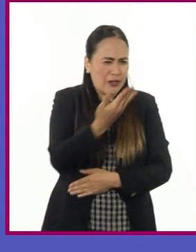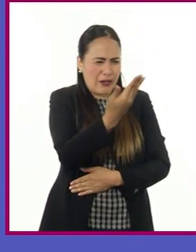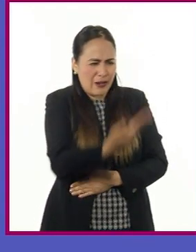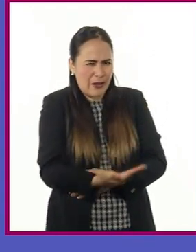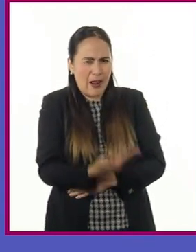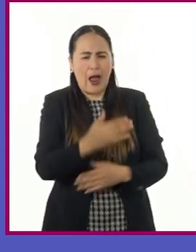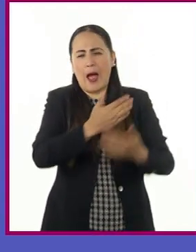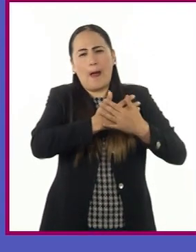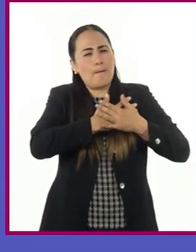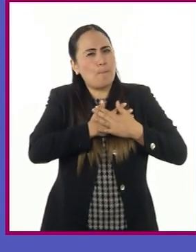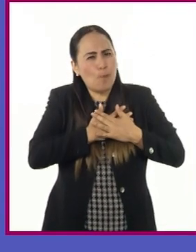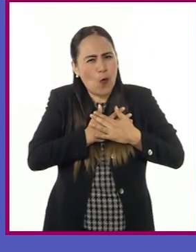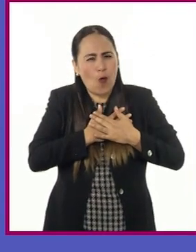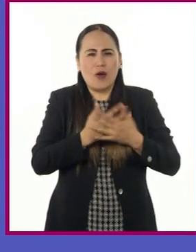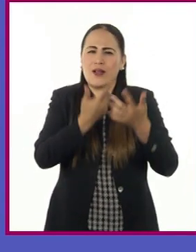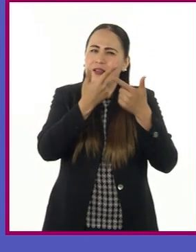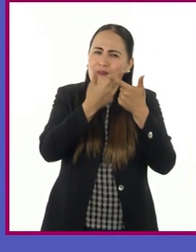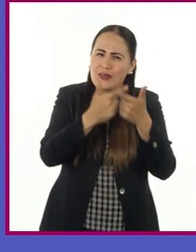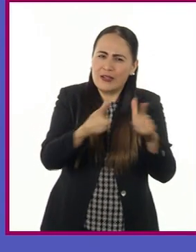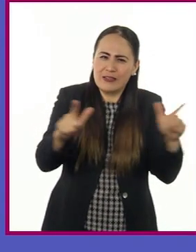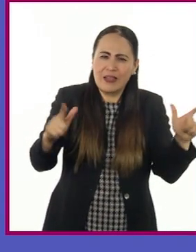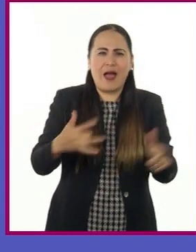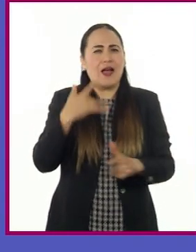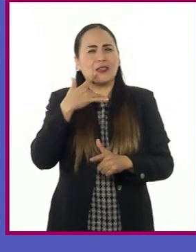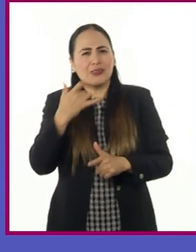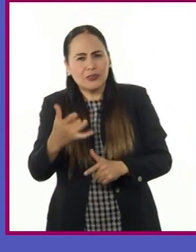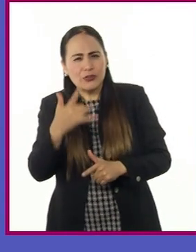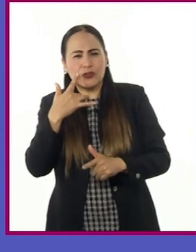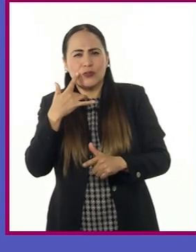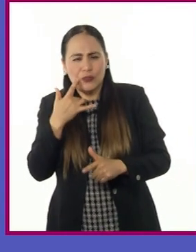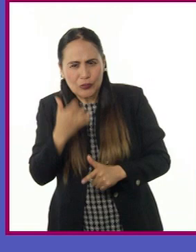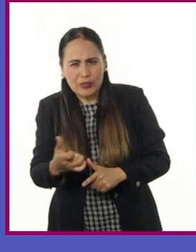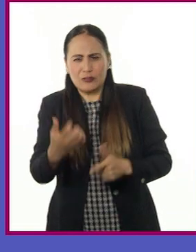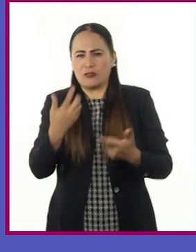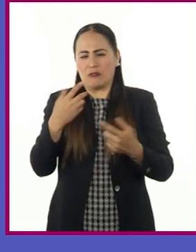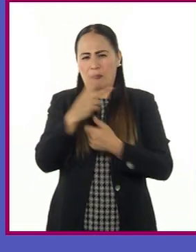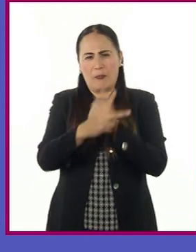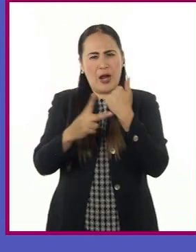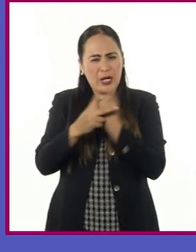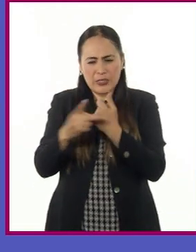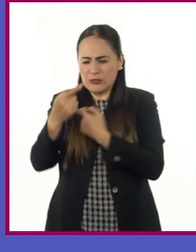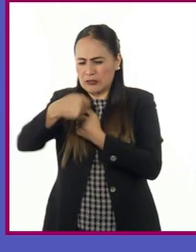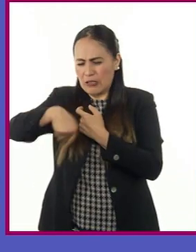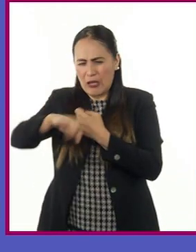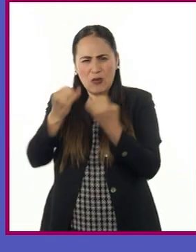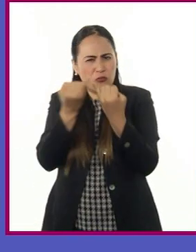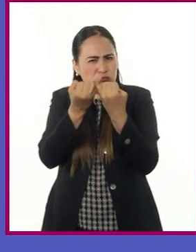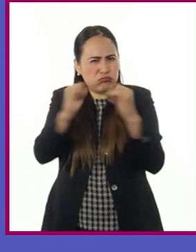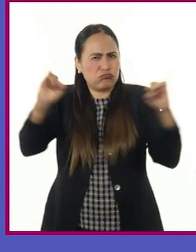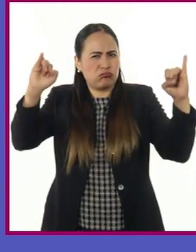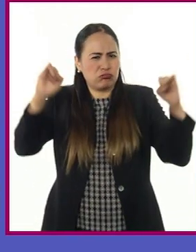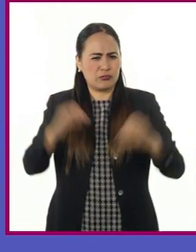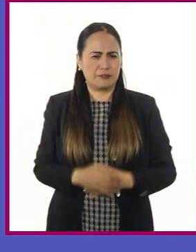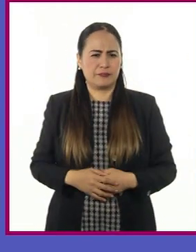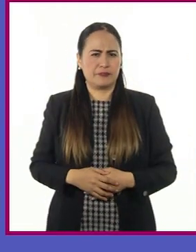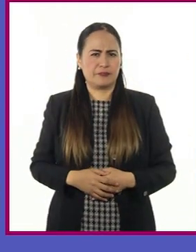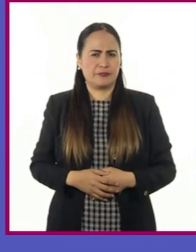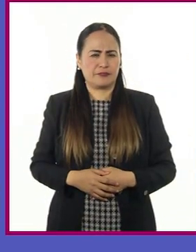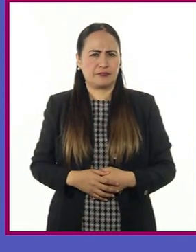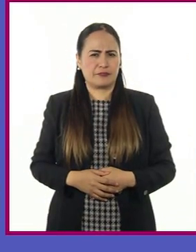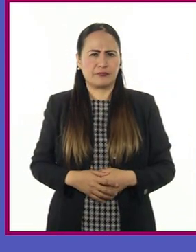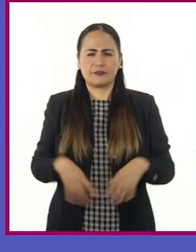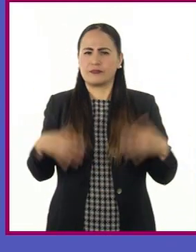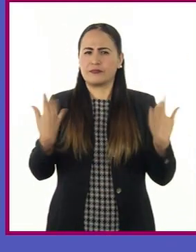amor, la libertad y la lucha por la emancipación de las naciones. El romanticismo inspiró los